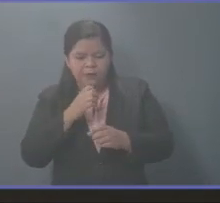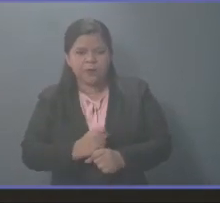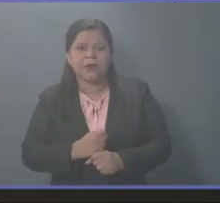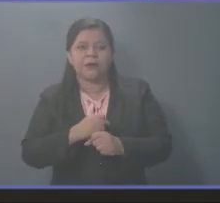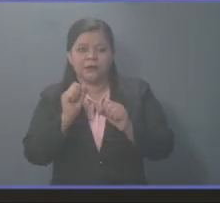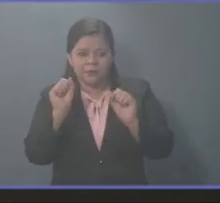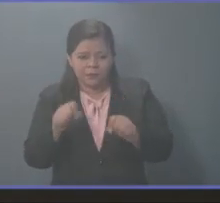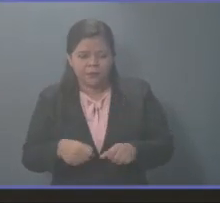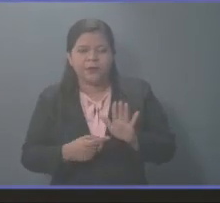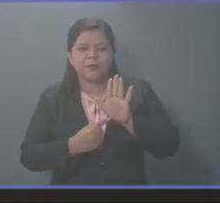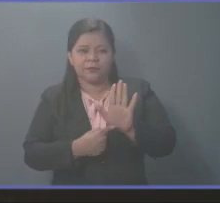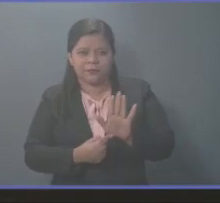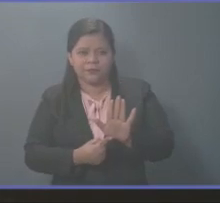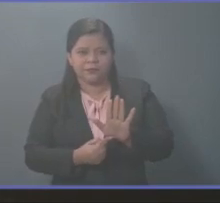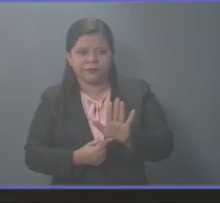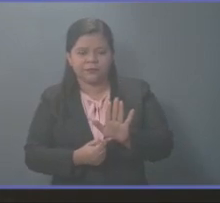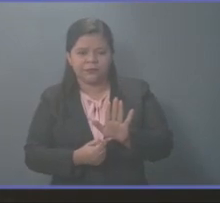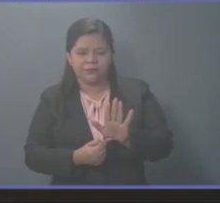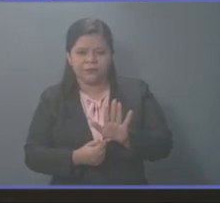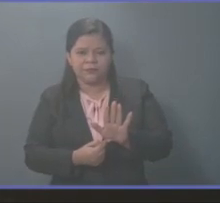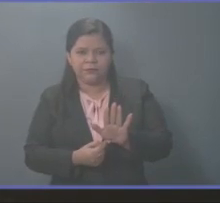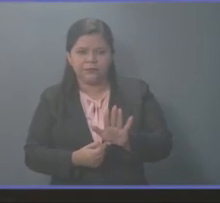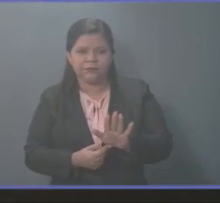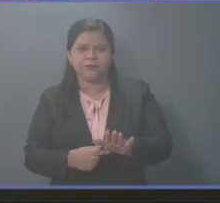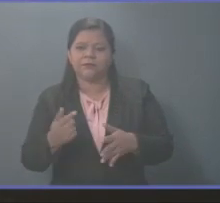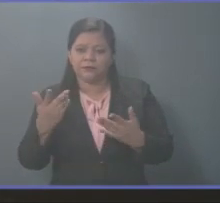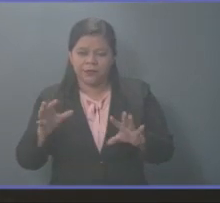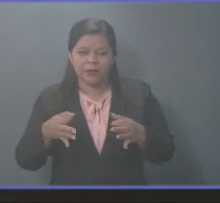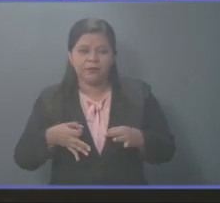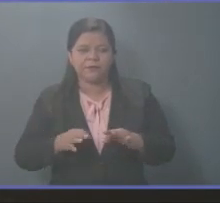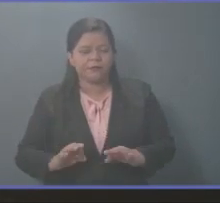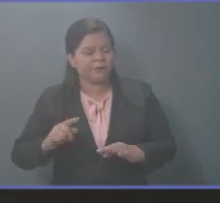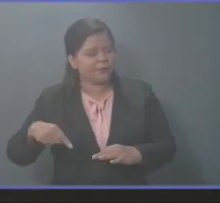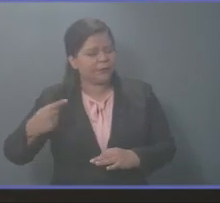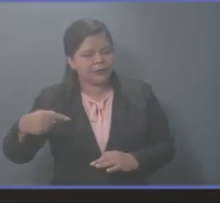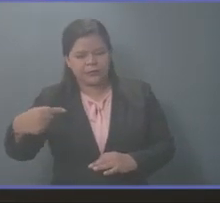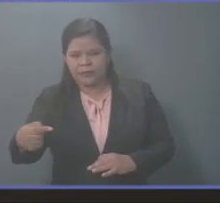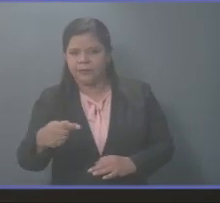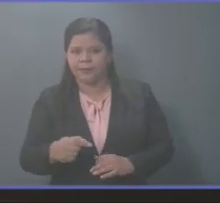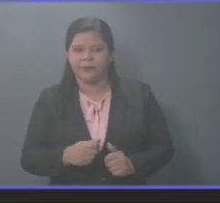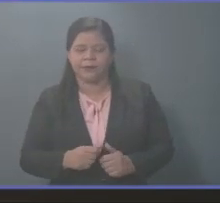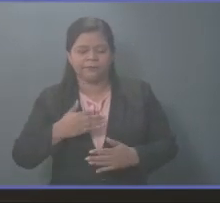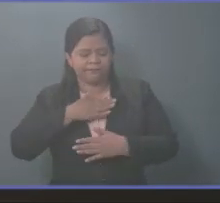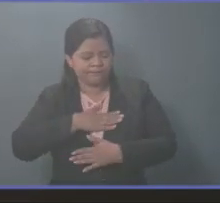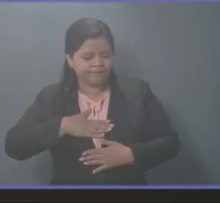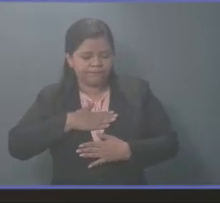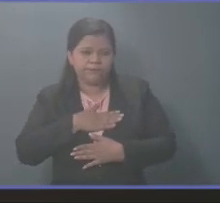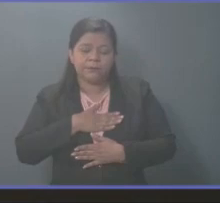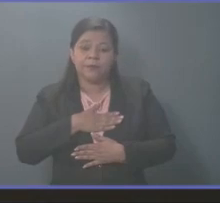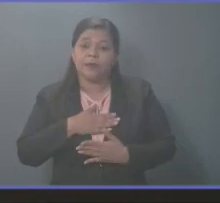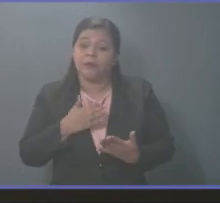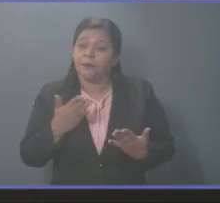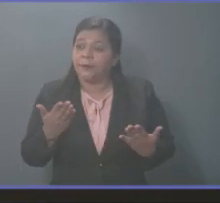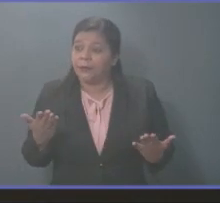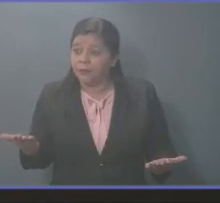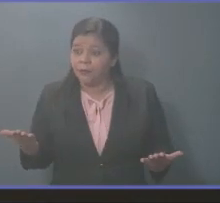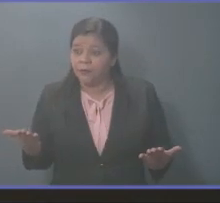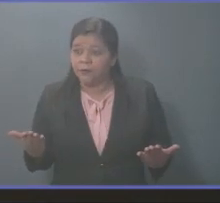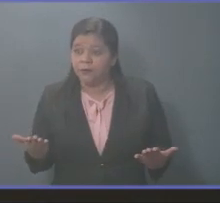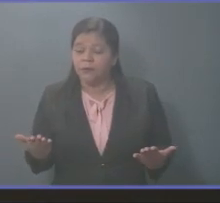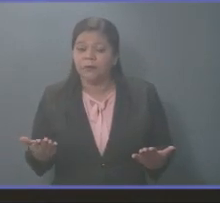gozar de ellos de manera permanente, pero con